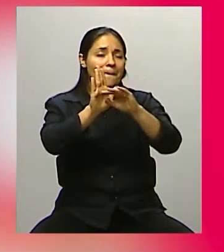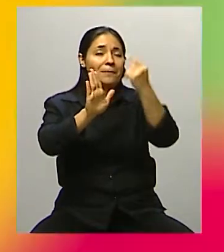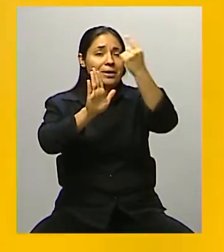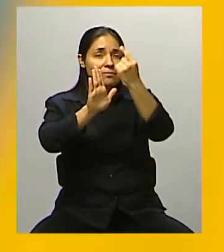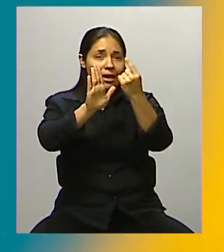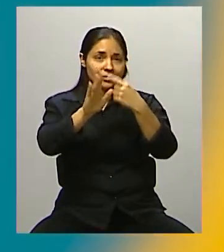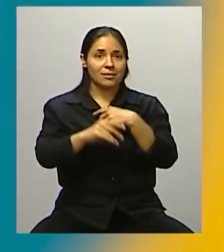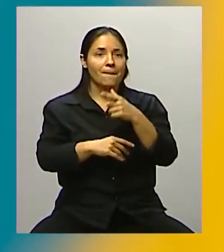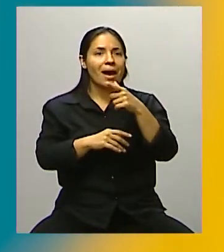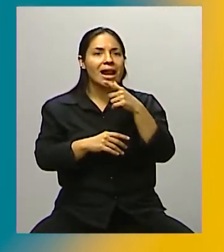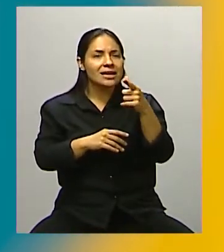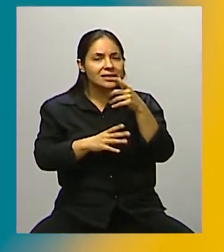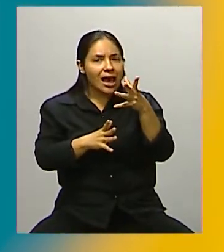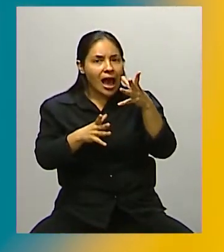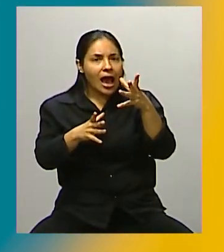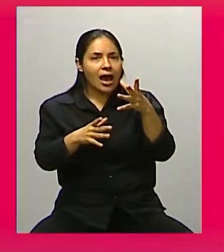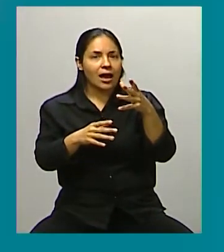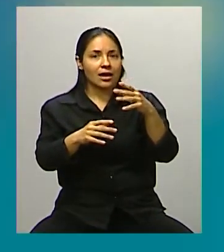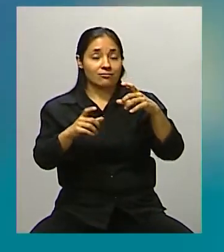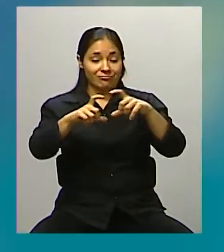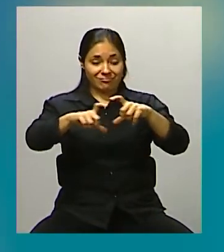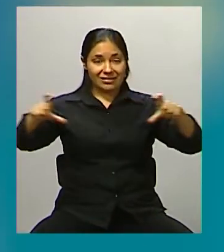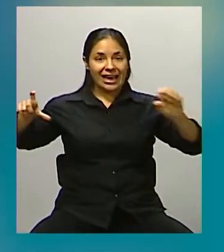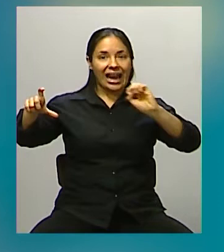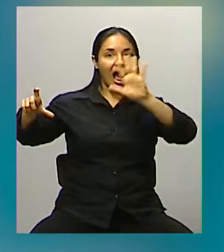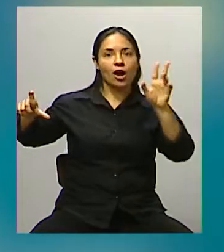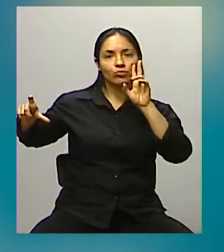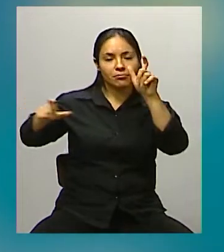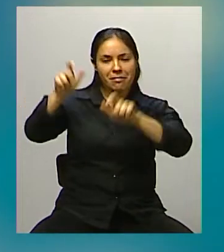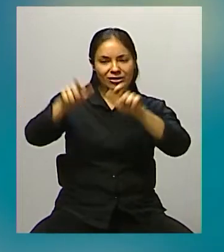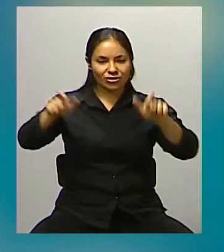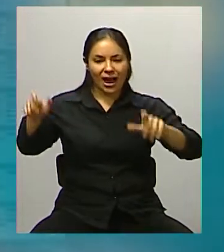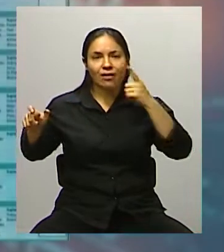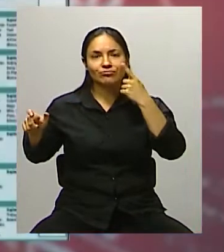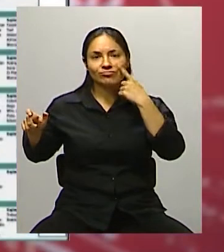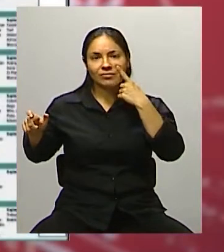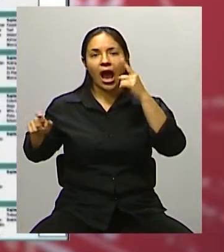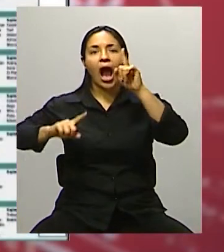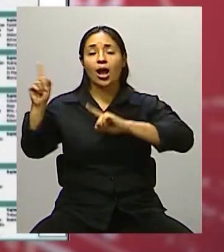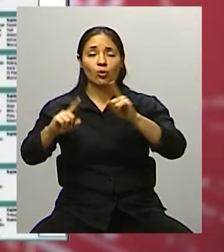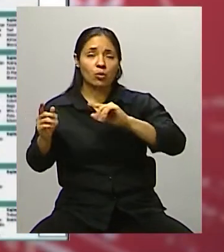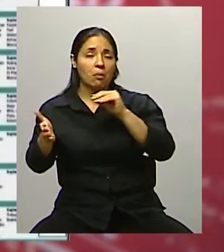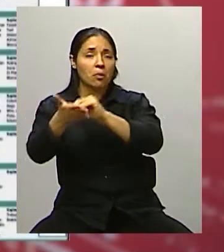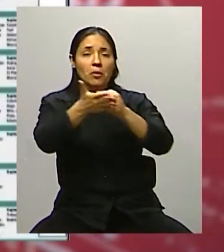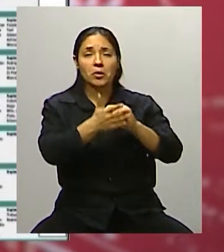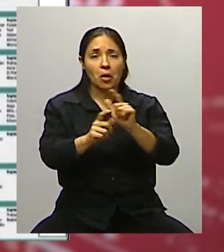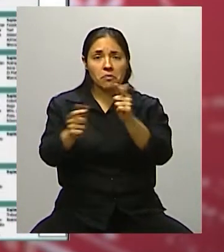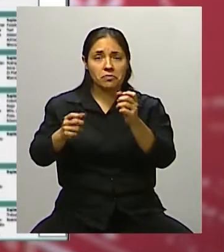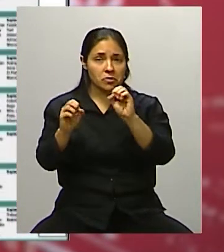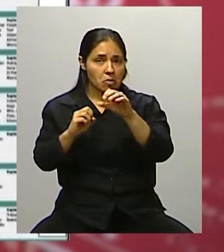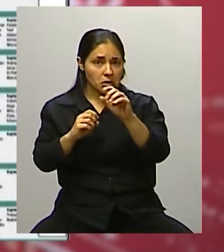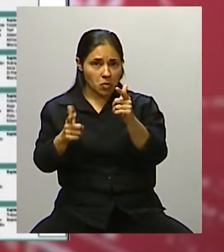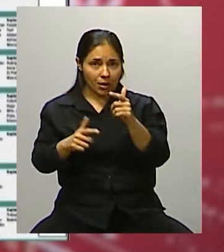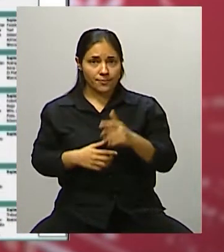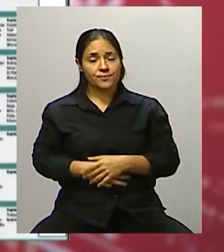se invisibiliza mucho más que en la boleta sábana el resto. Inclusive hay algunos que no figuran en la boleta sábana. Y por